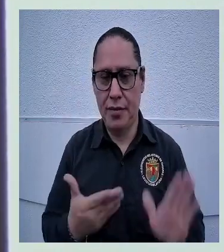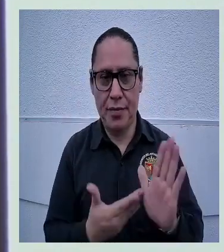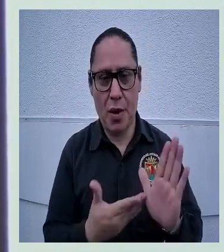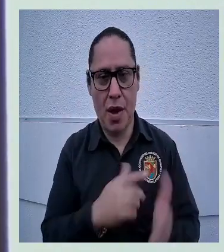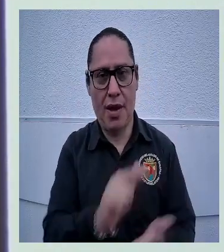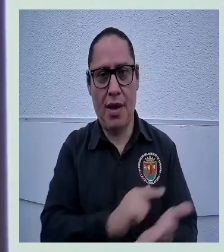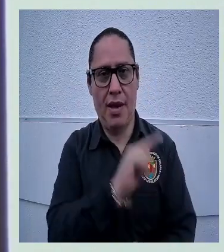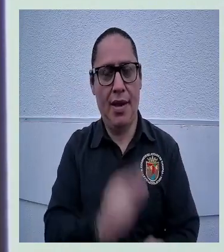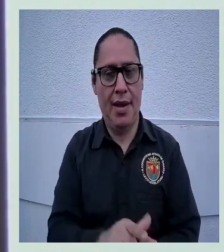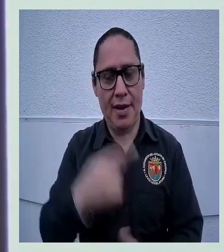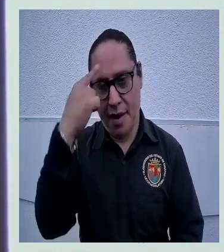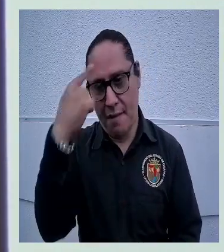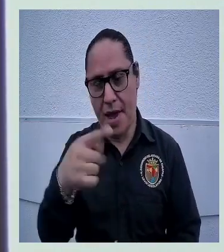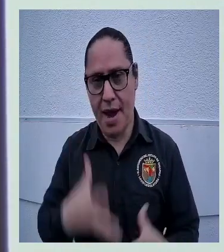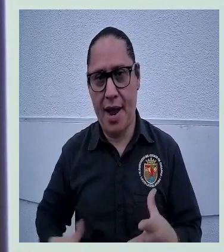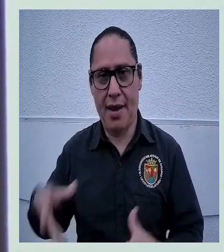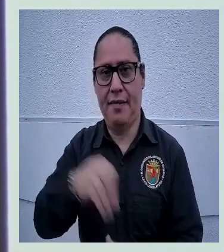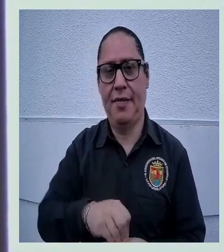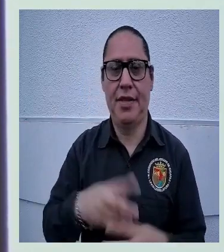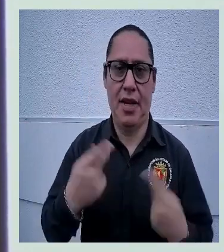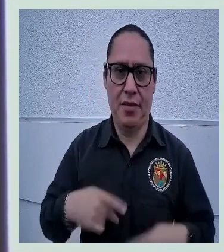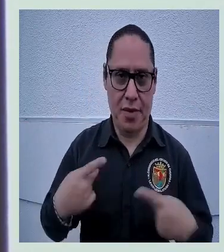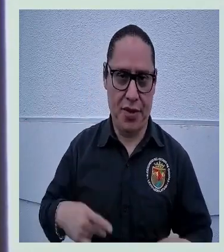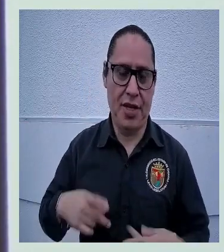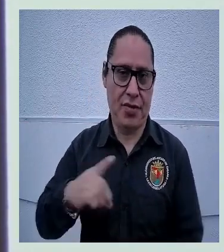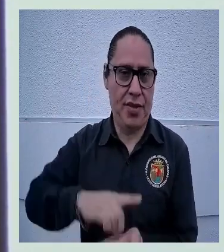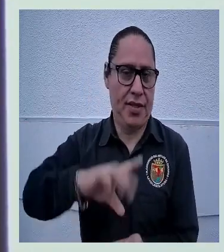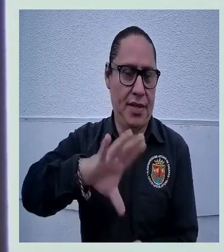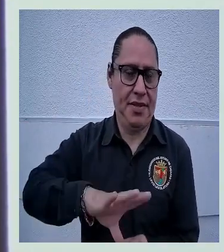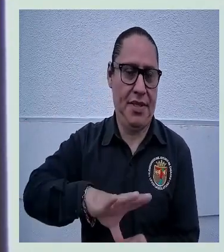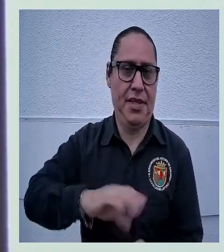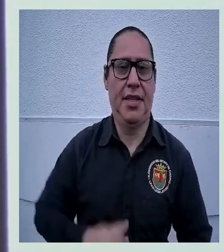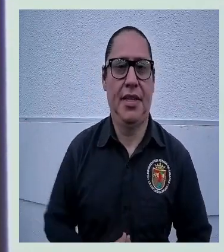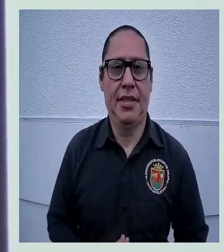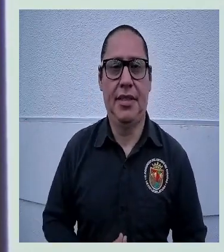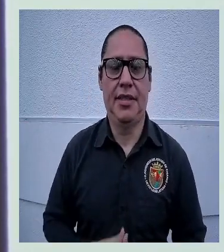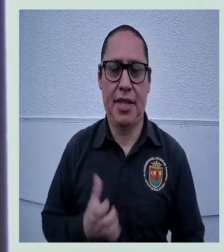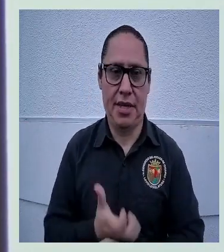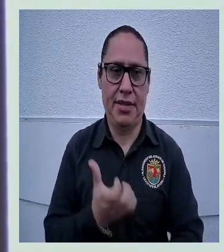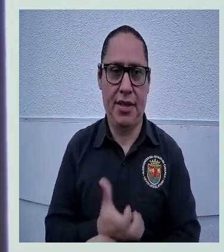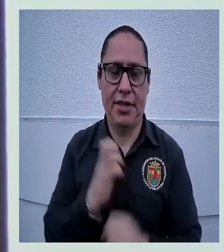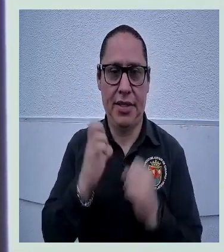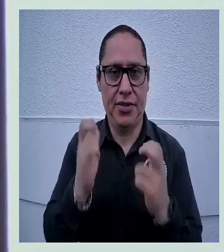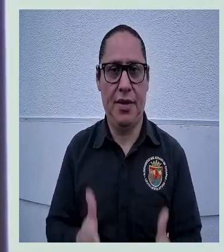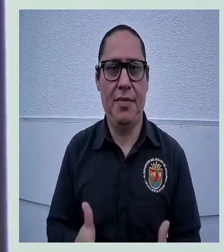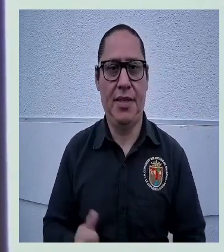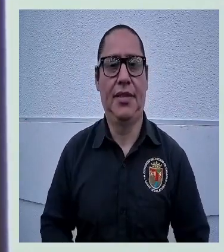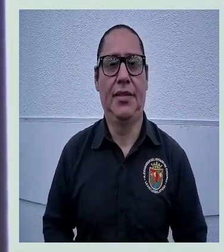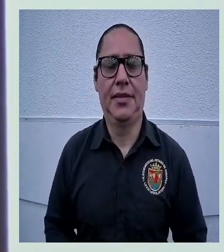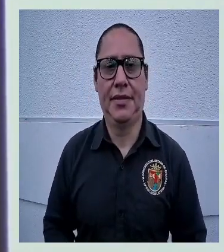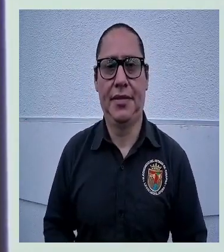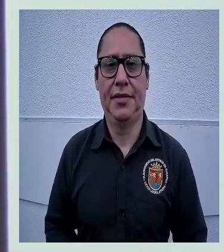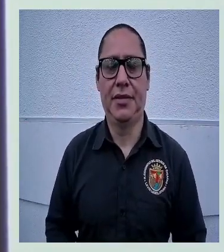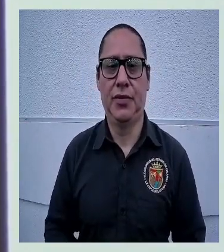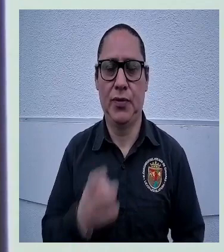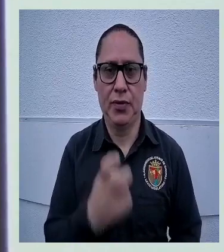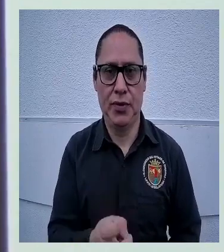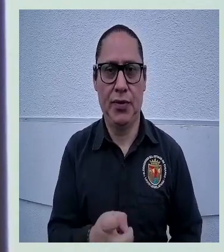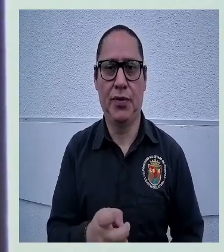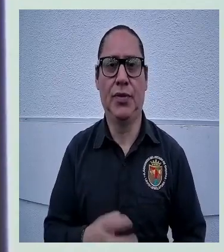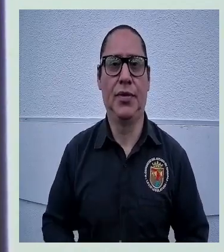por la ley para la inclusión de las personas con discapacidad del estado de Chiapas con